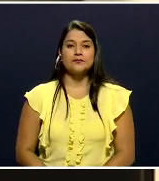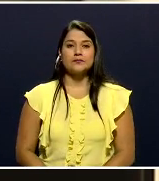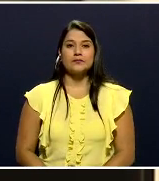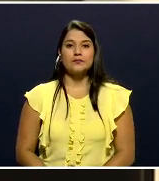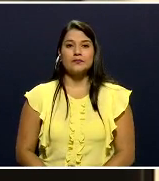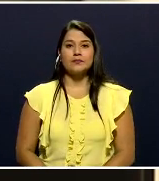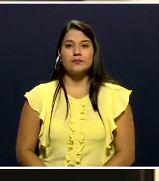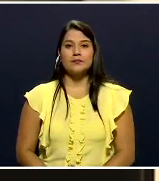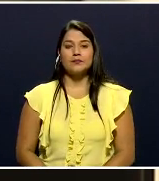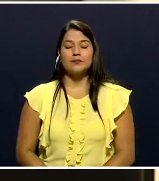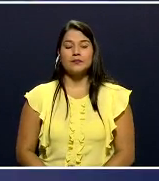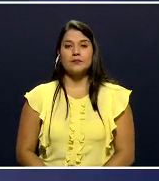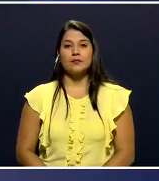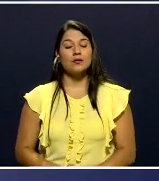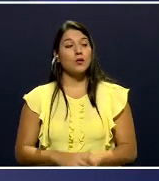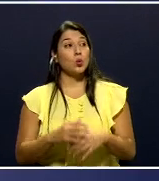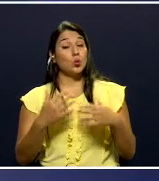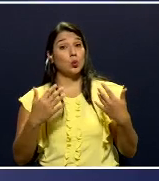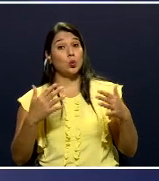momentos. Un